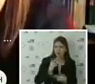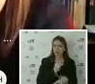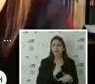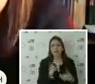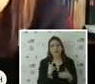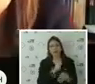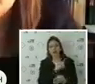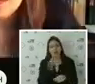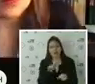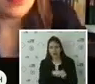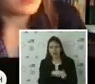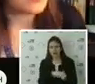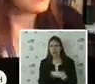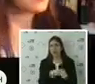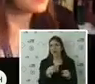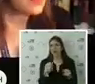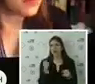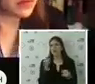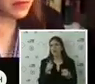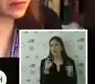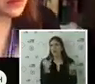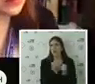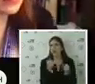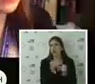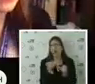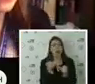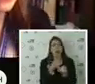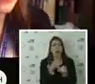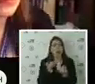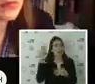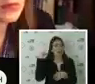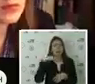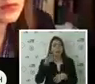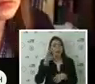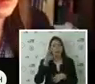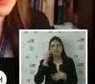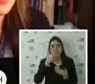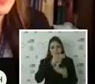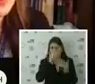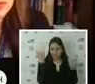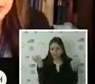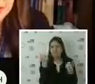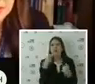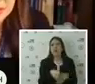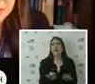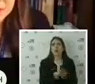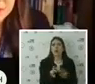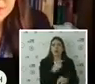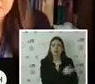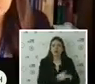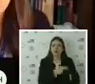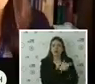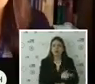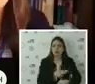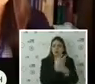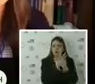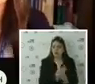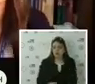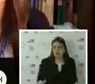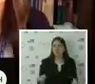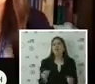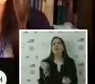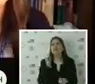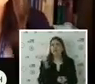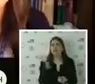como nosotros lo teníamos conocido hasta antes de que iniciara, es cuáles son las soluciones, qué podemos hacer y qué